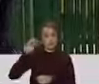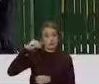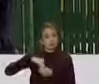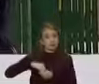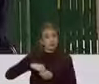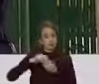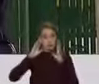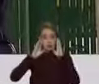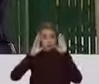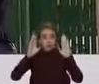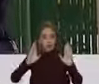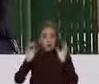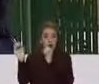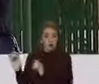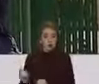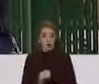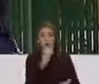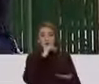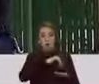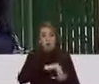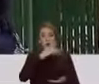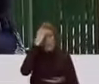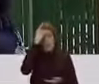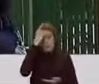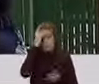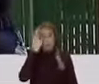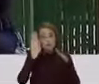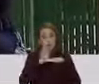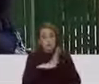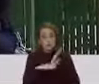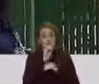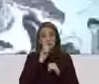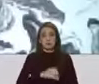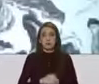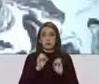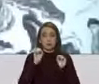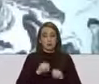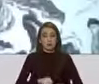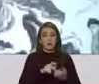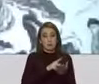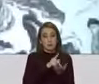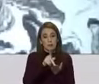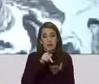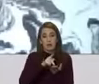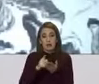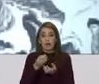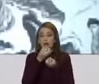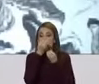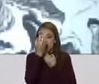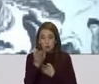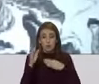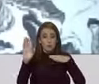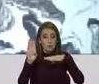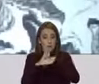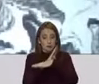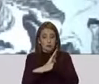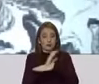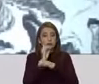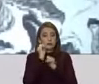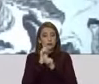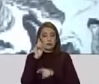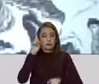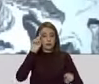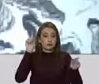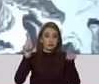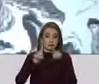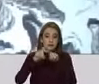a reestructurar las deudas con el sistema financiero para bajar las cuotas. Contar a la institución financiera cuál es la situación y llegar a acuerdos. Llegar